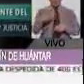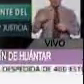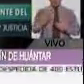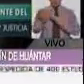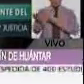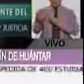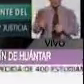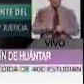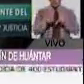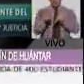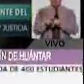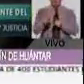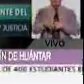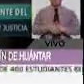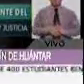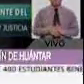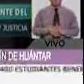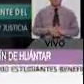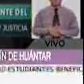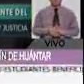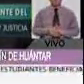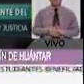también.